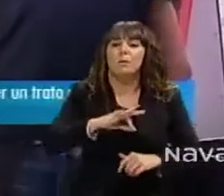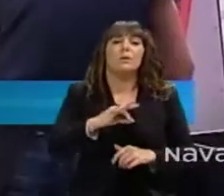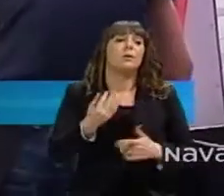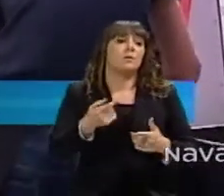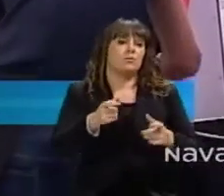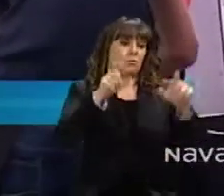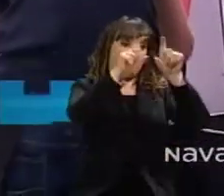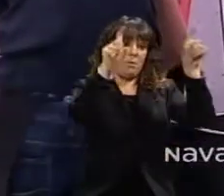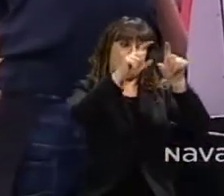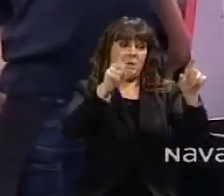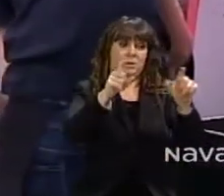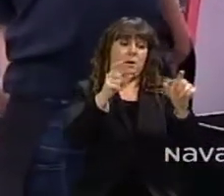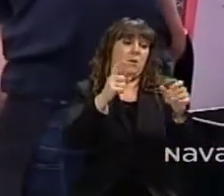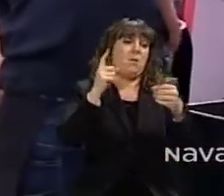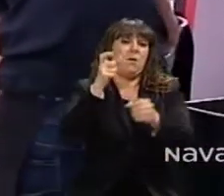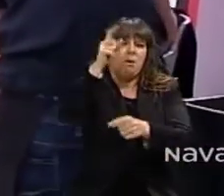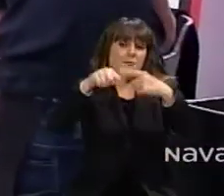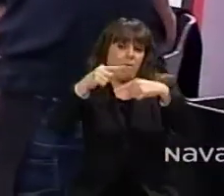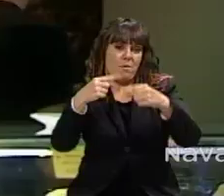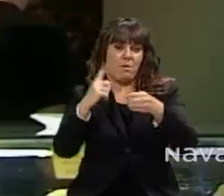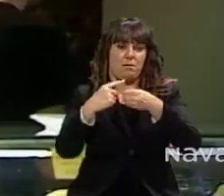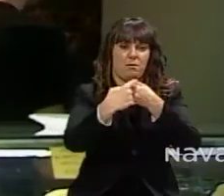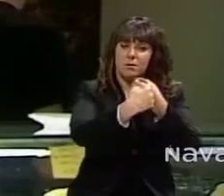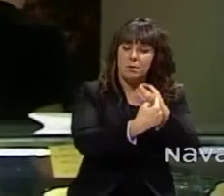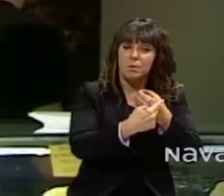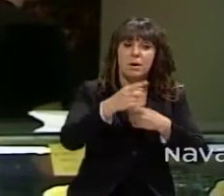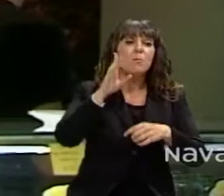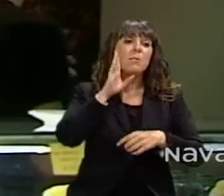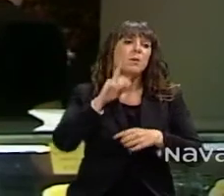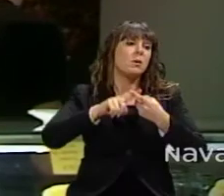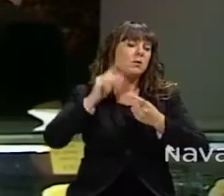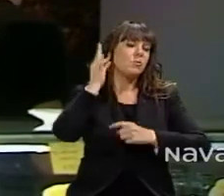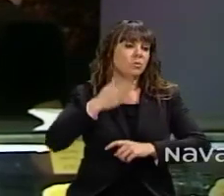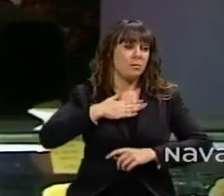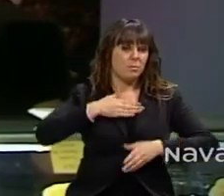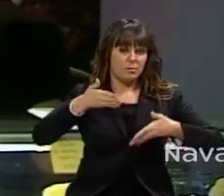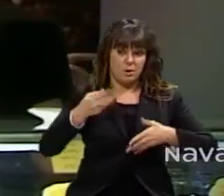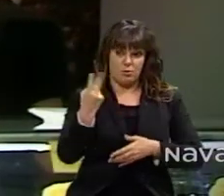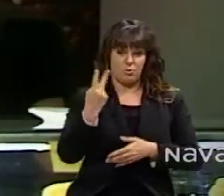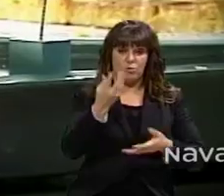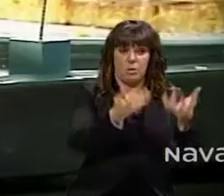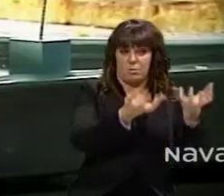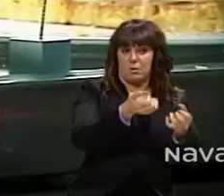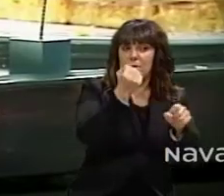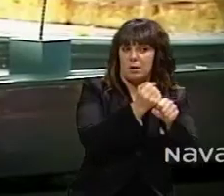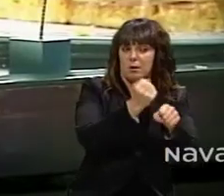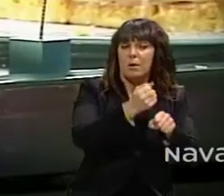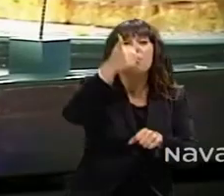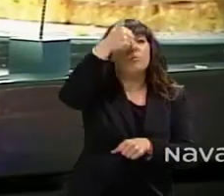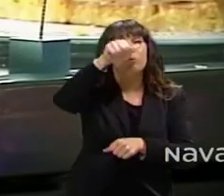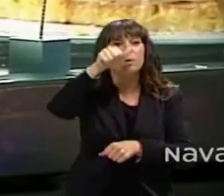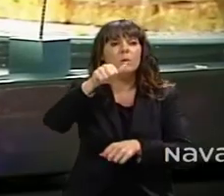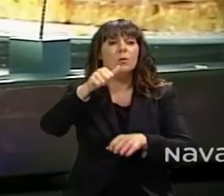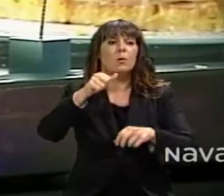familiar, en el cual estoy yo, mi esposa, los dos en cocina, luego está mi hijo,